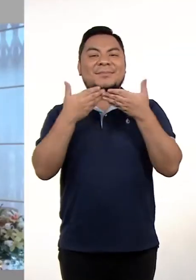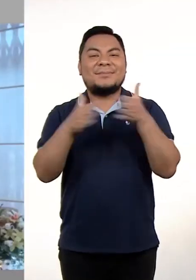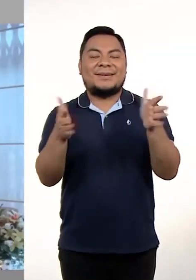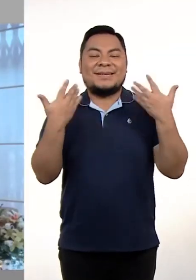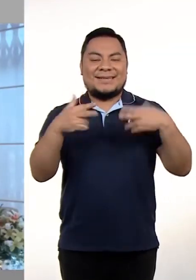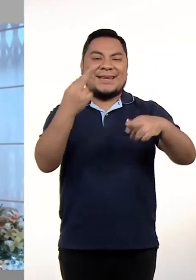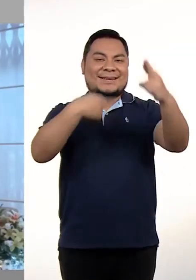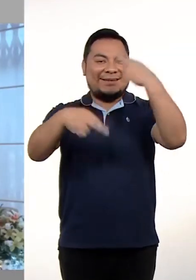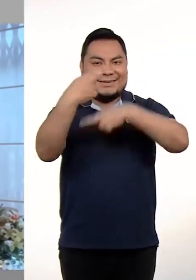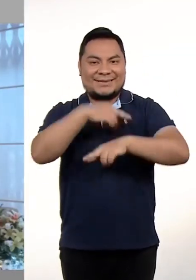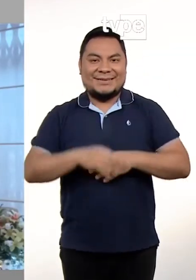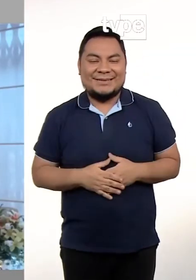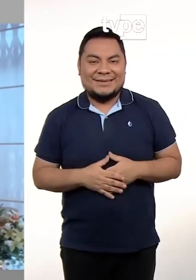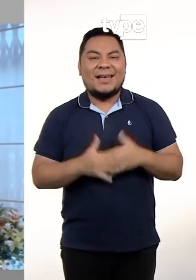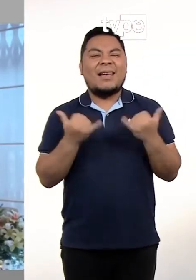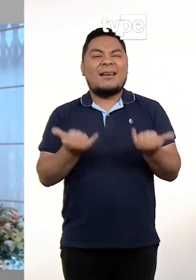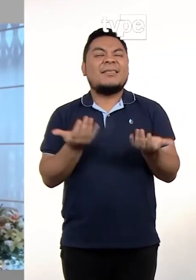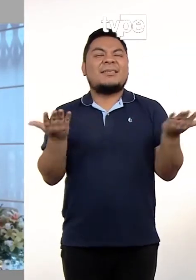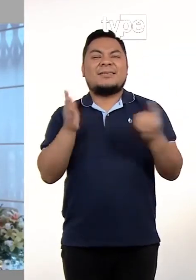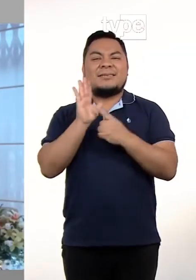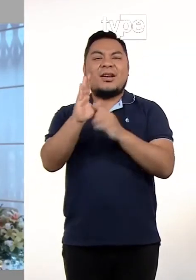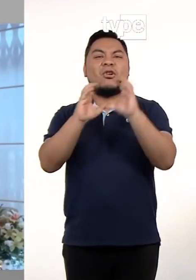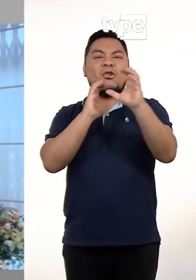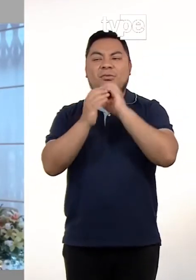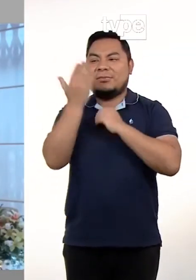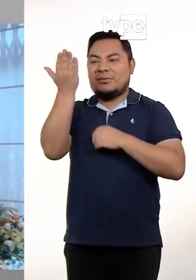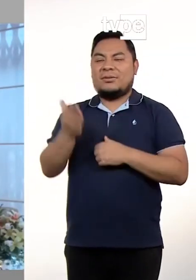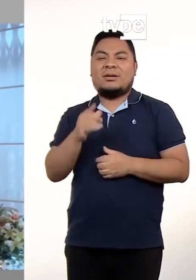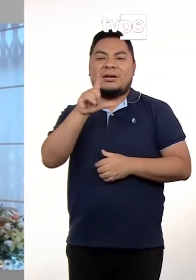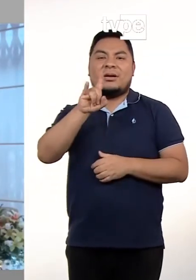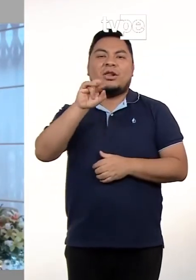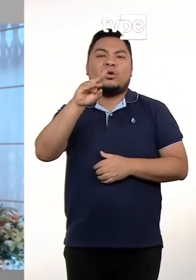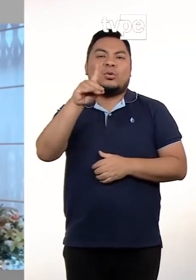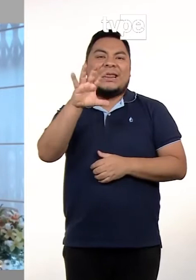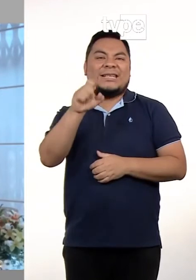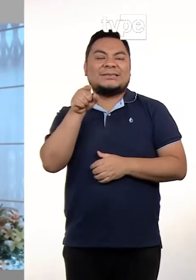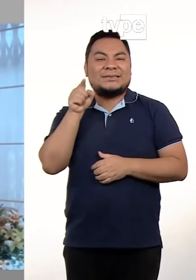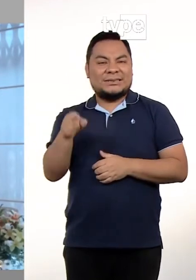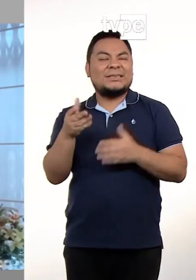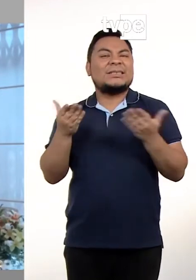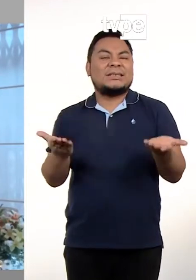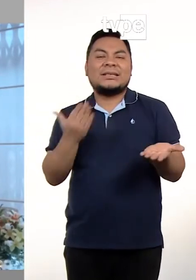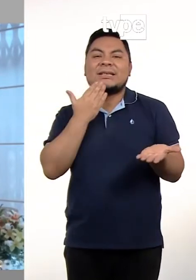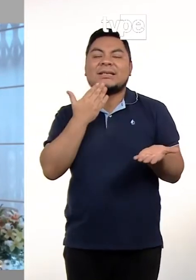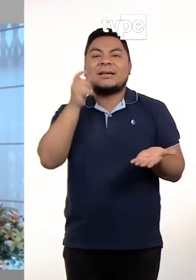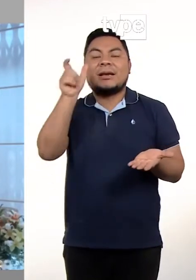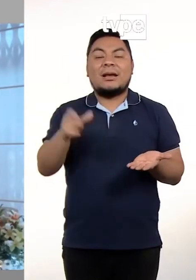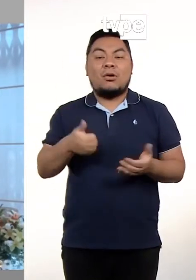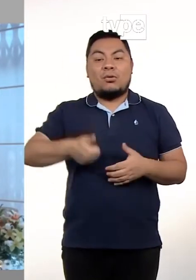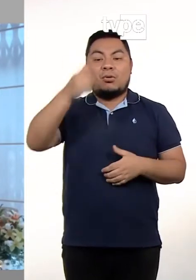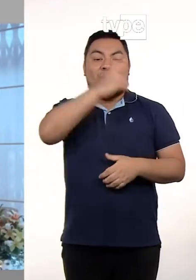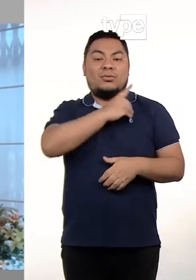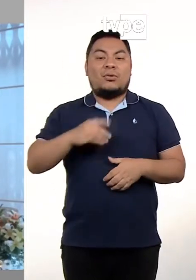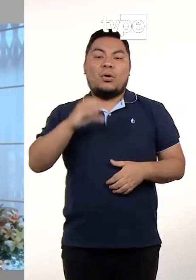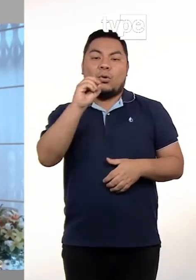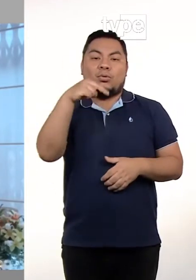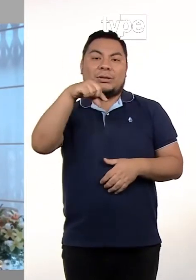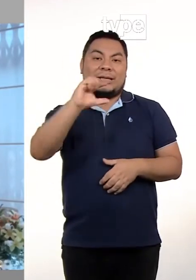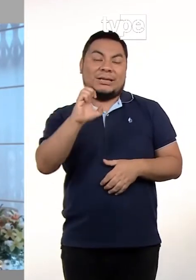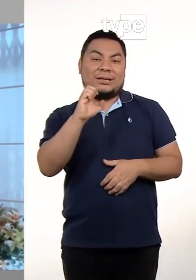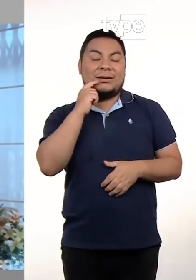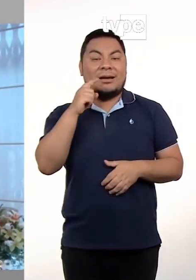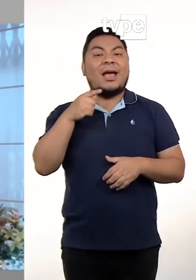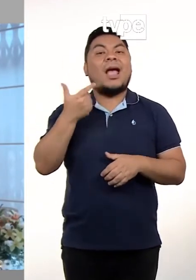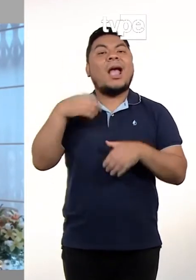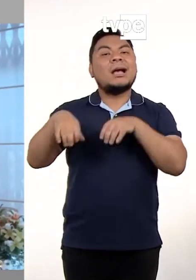Amigos de Sin Barreras, ya estamos de regreso. Y ahora vamos a conversar con Lourdes Febres. Ella es directora de la ONG